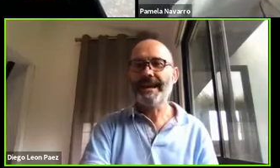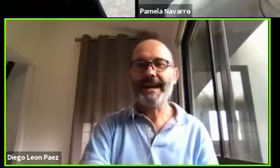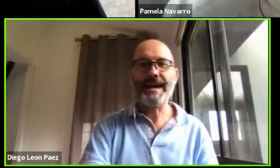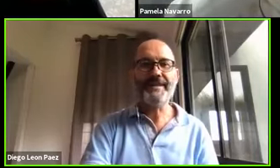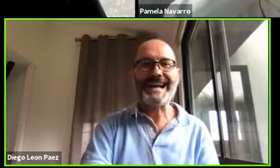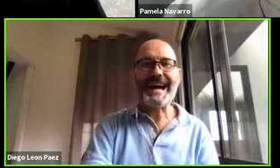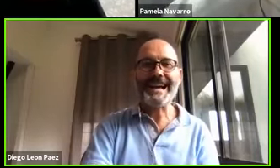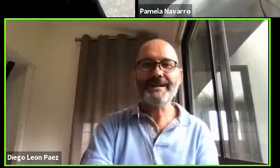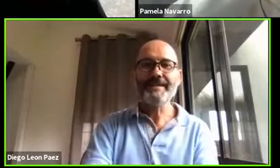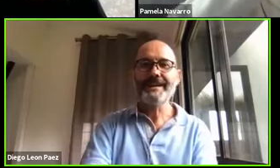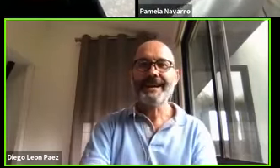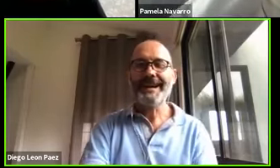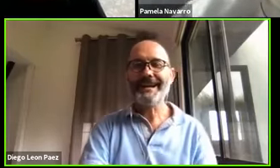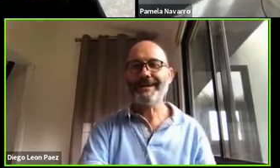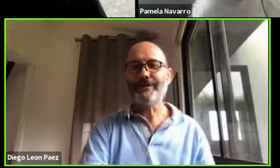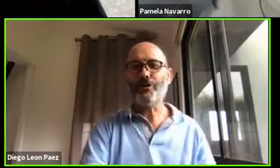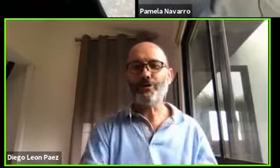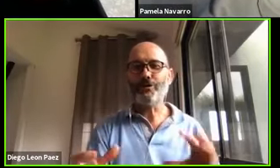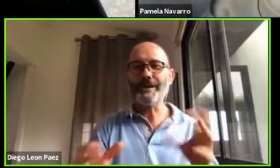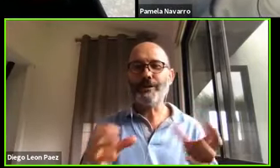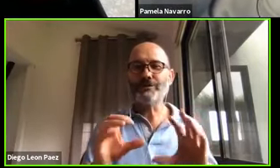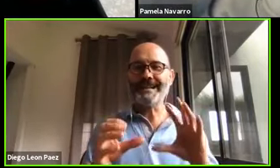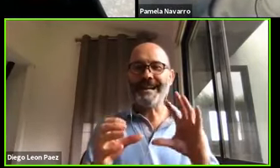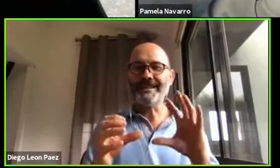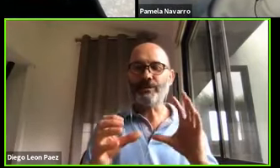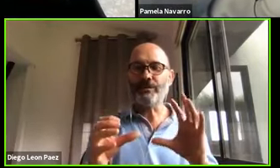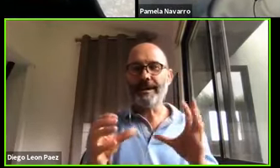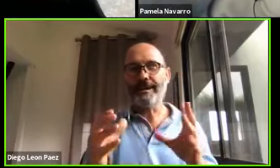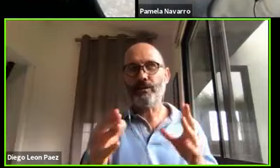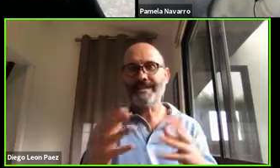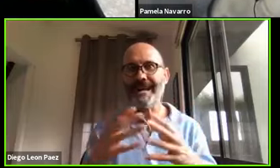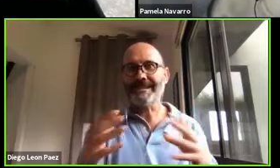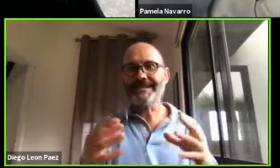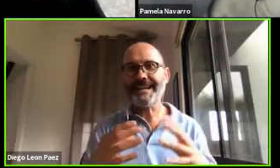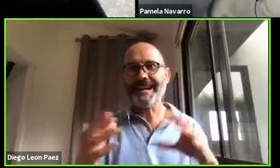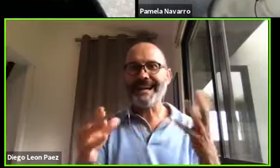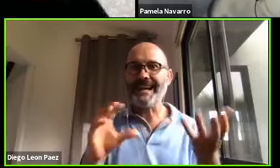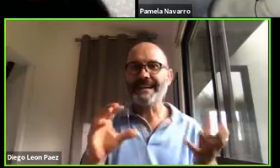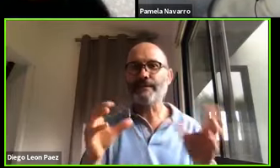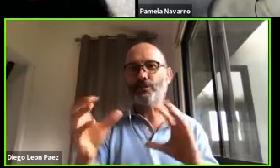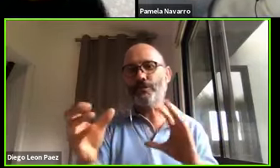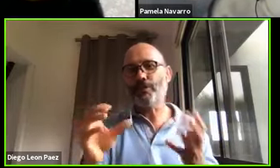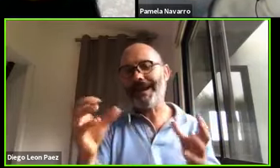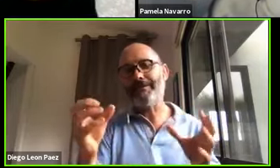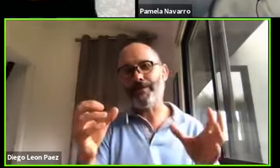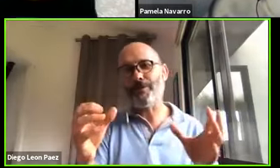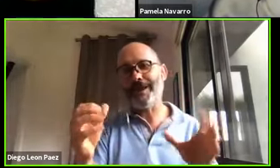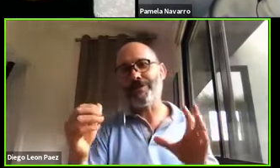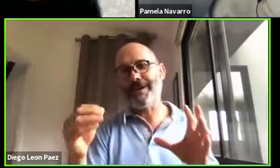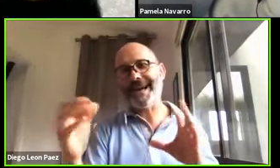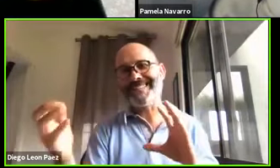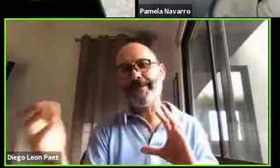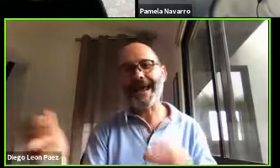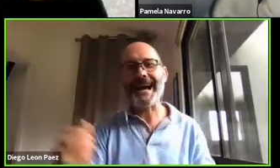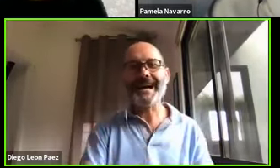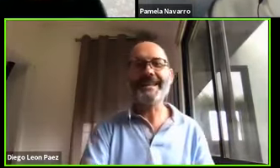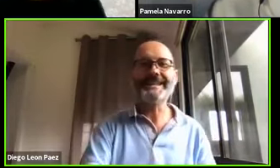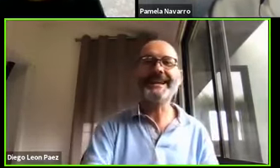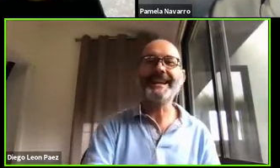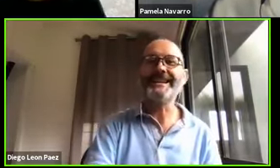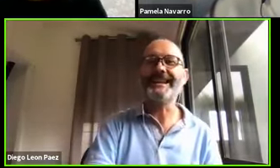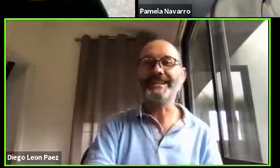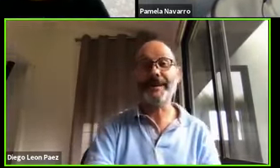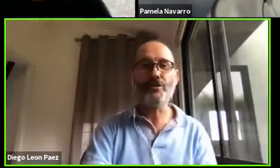africana donde constar contrasta la negritud con la gente blanca